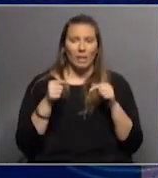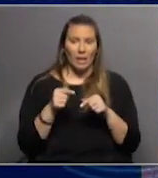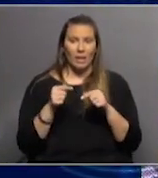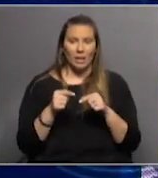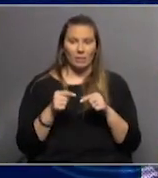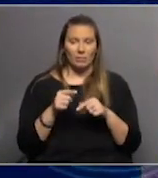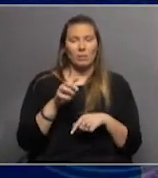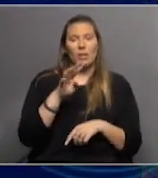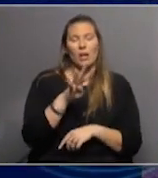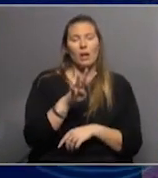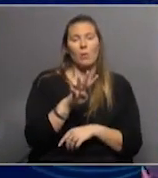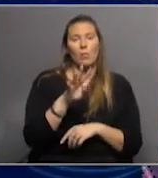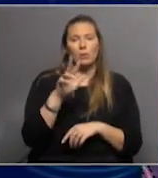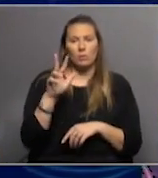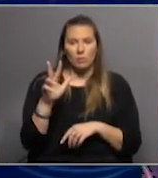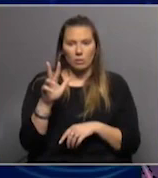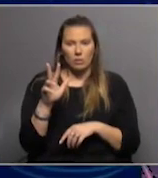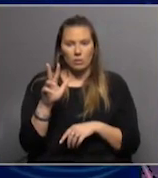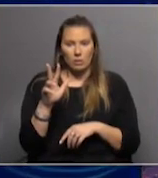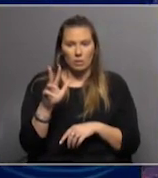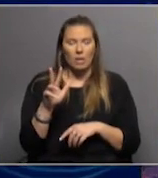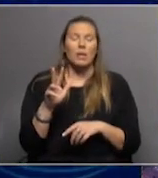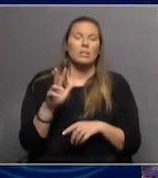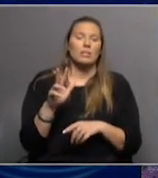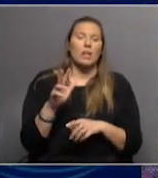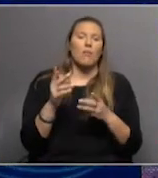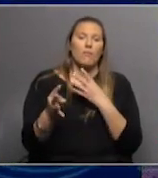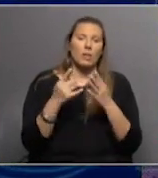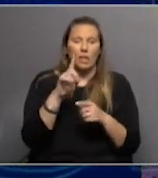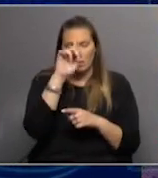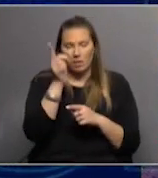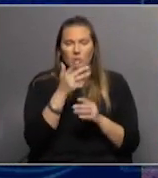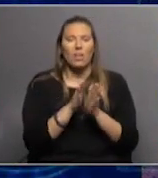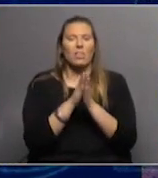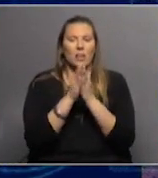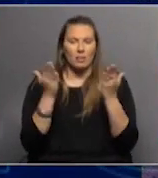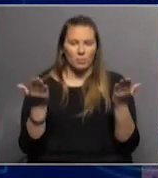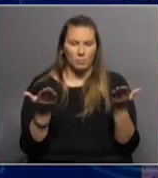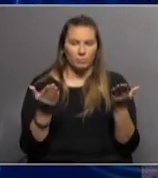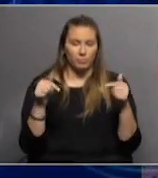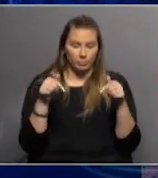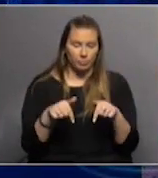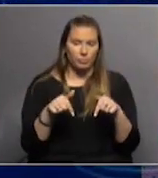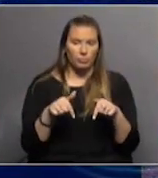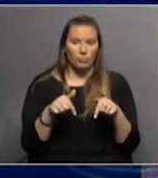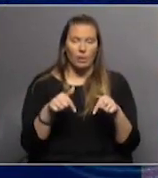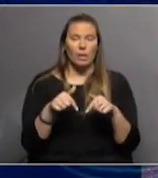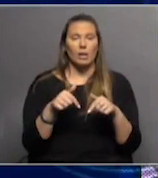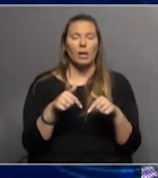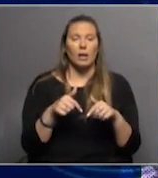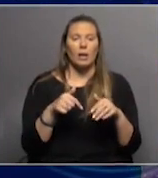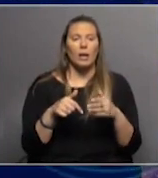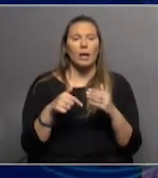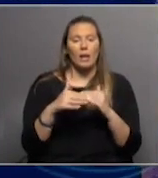es la 43ª, tiene nombre y apellido, la 43ª Feria Internacional del Libro, aquí en el atrio esplanada